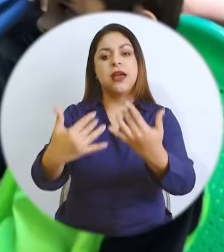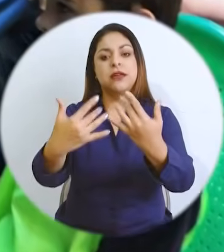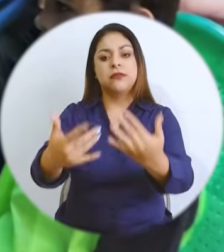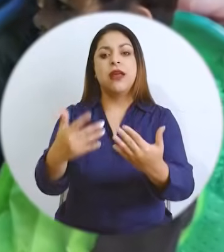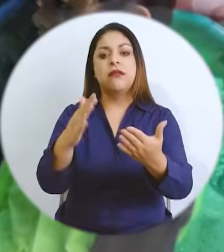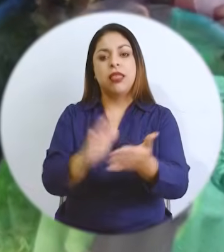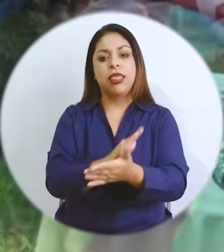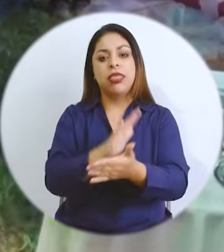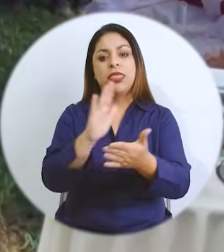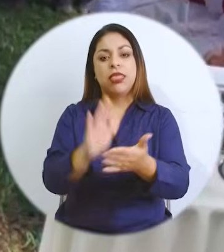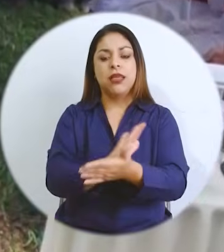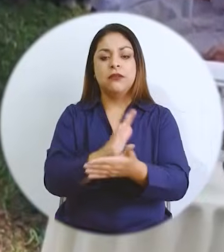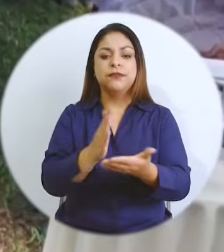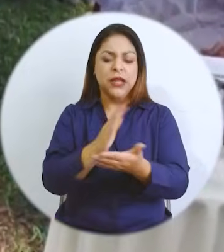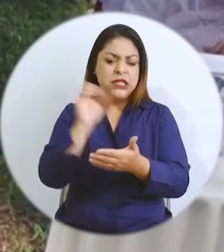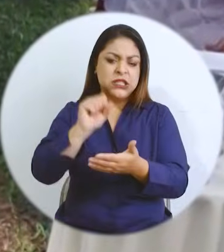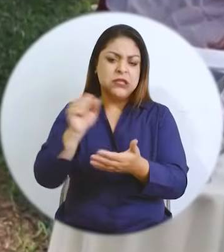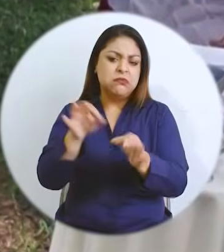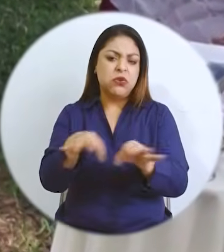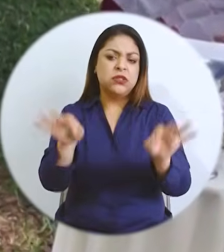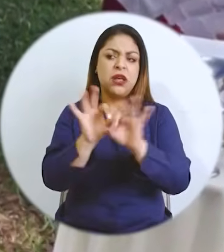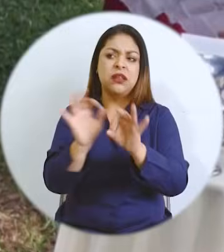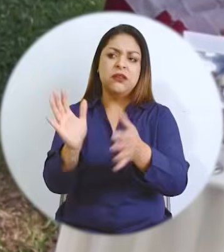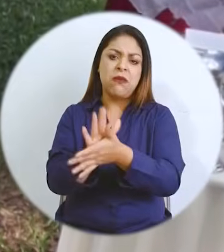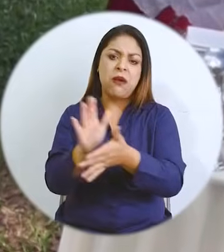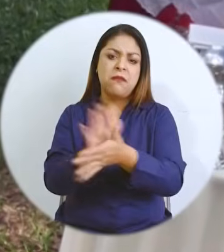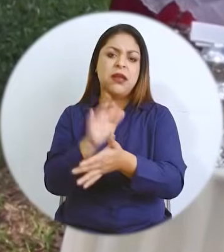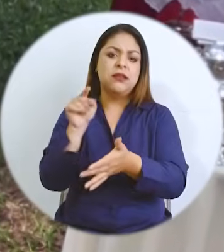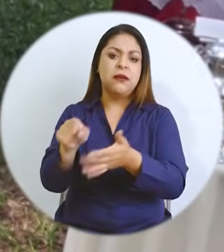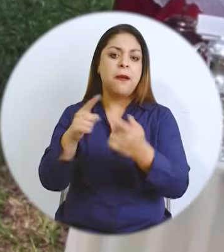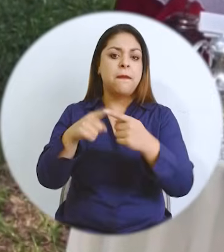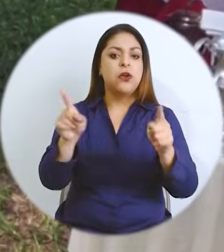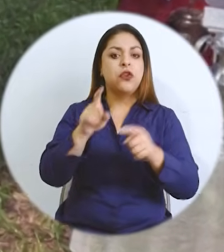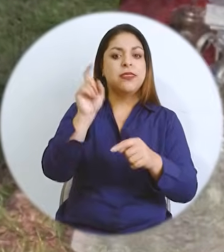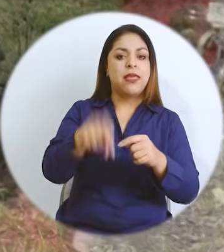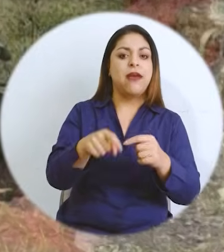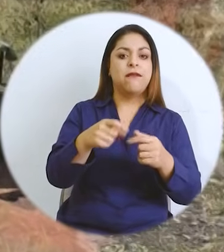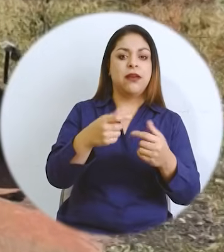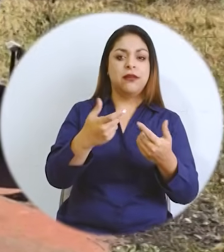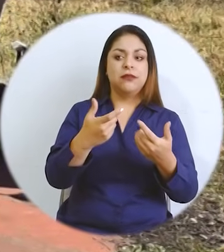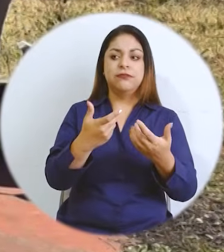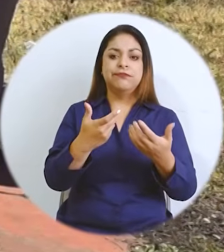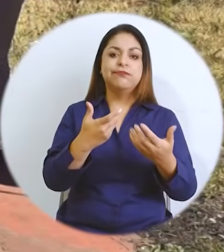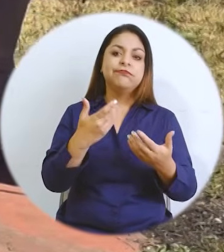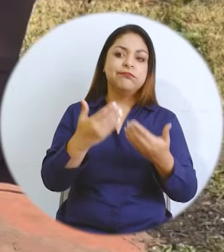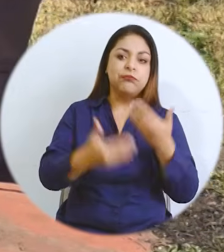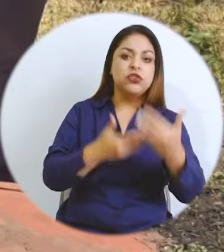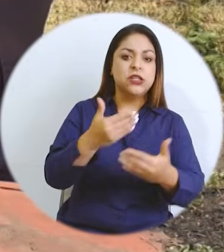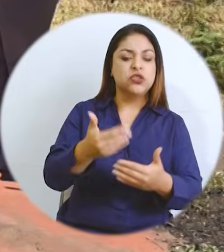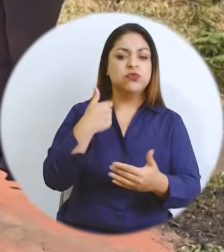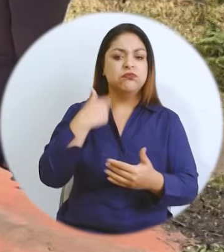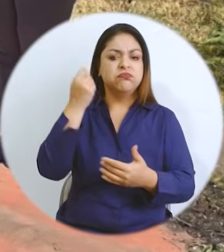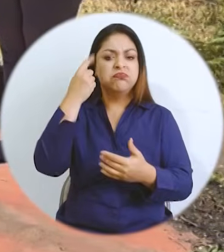papeleo. Por supuesto que hay que hacerlo y todo lleva un trámite, ¿verdad? Estamos de acuerdo,